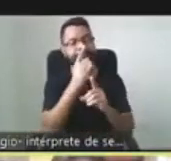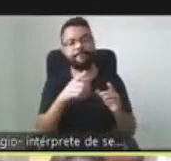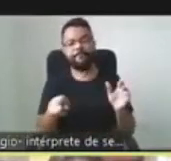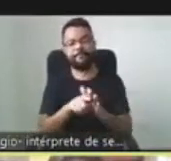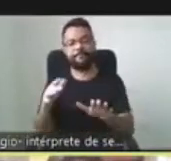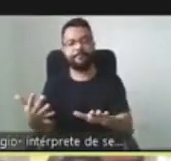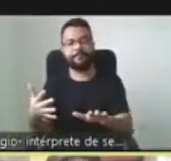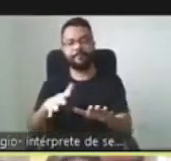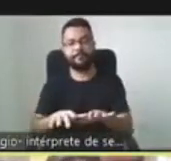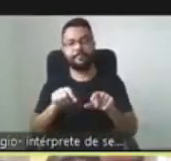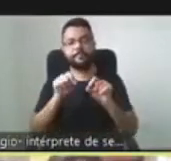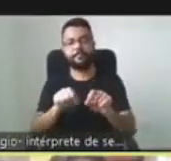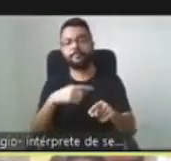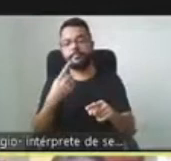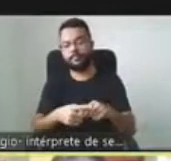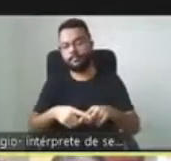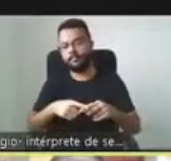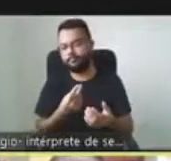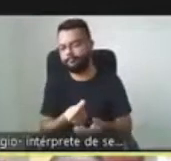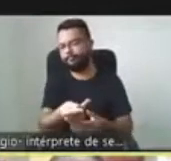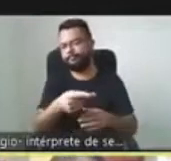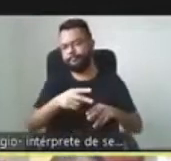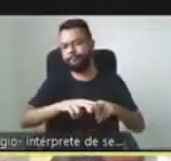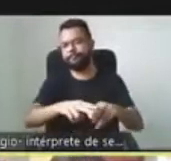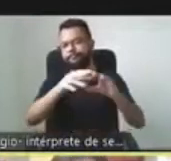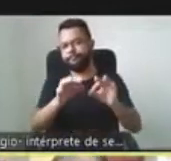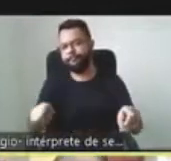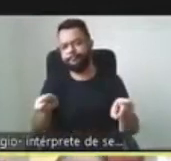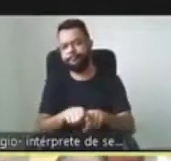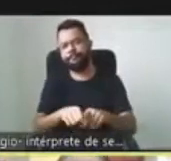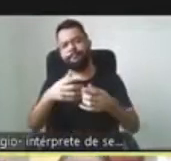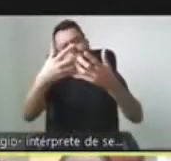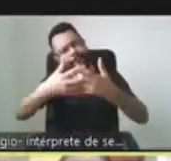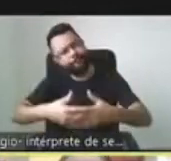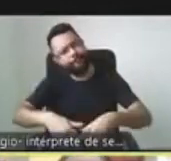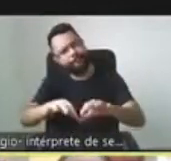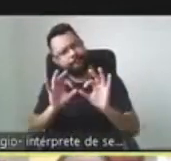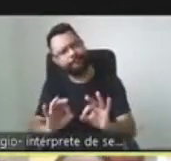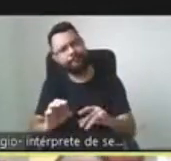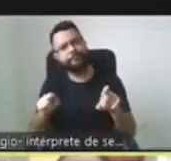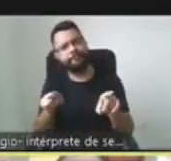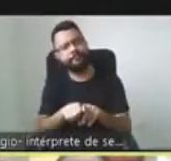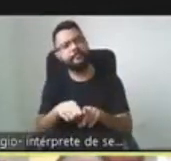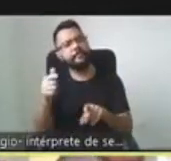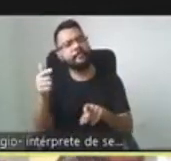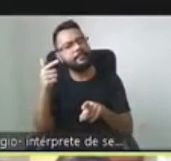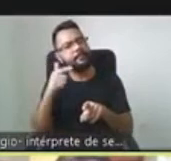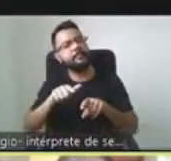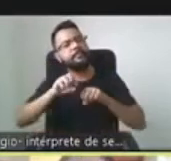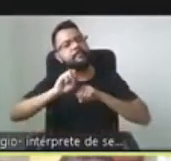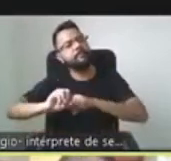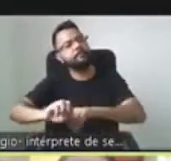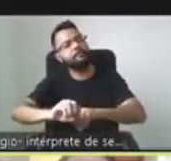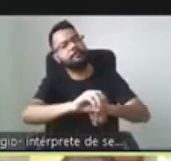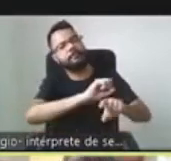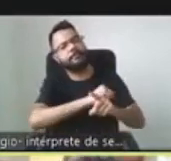sea una acción efectiva, se haga operativa y realmente se eduque una sociedad